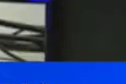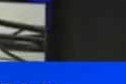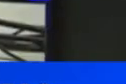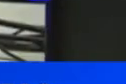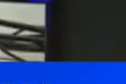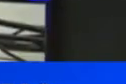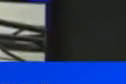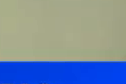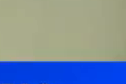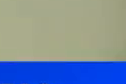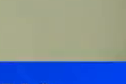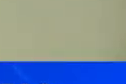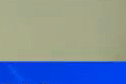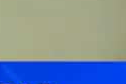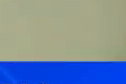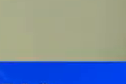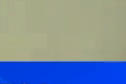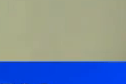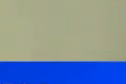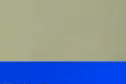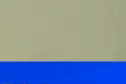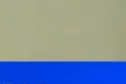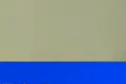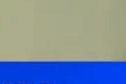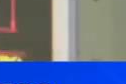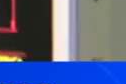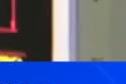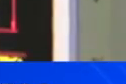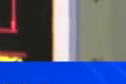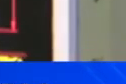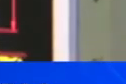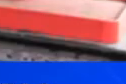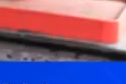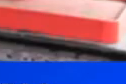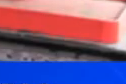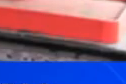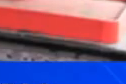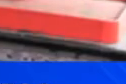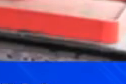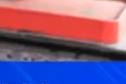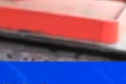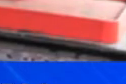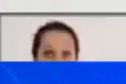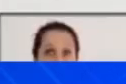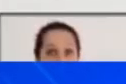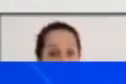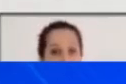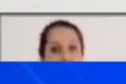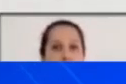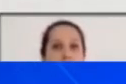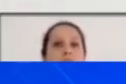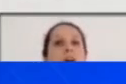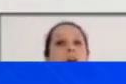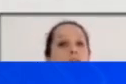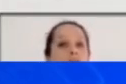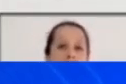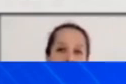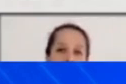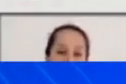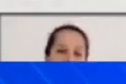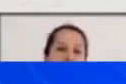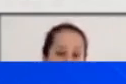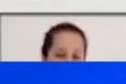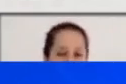la cepal propone acelerar el paso para transitar a una sociedad del cuidado el incremento